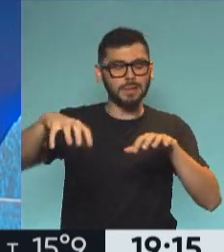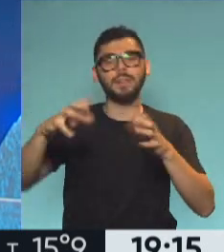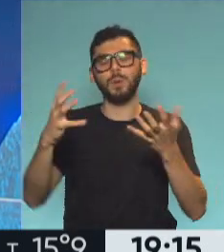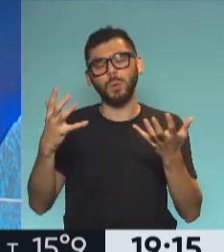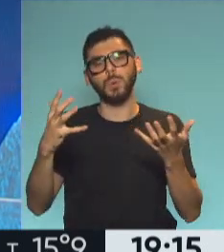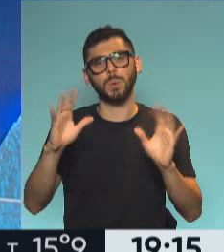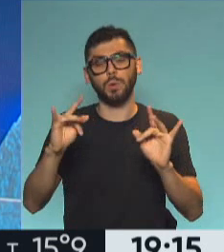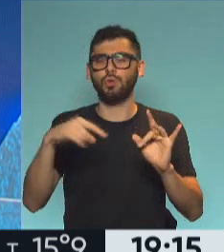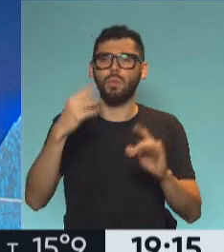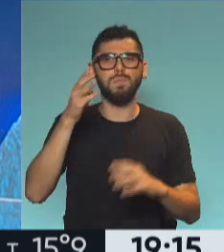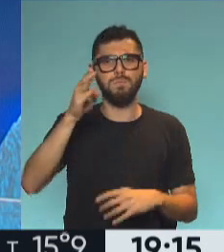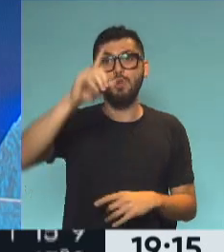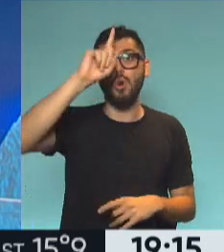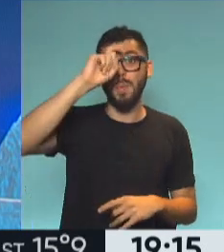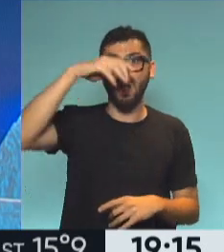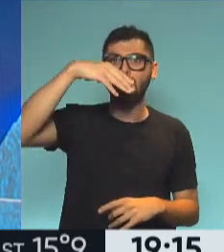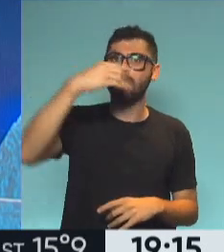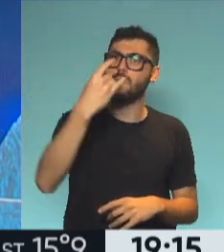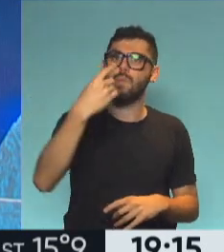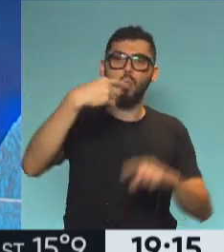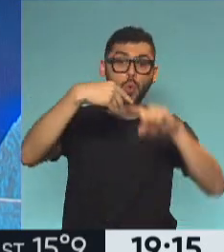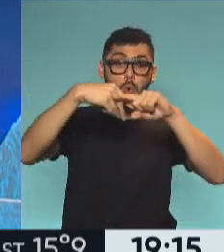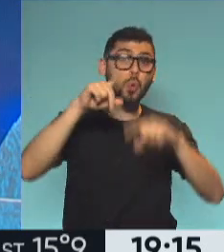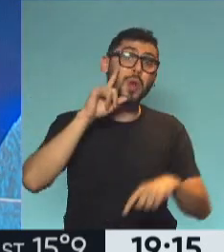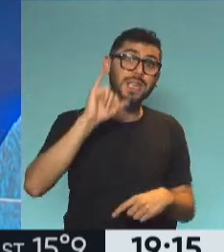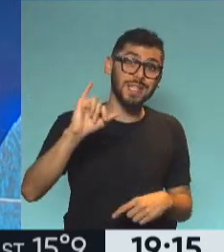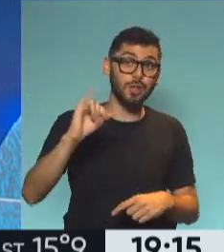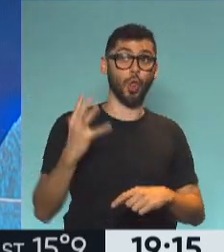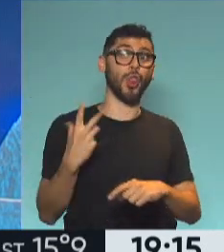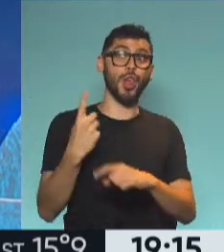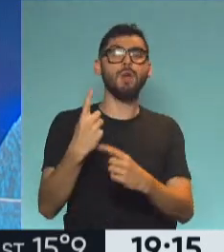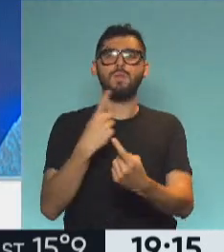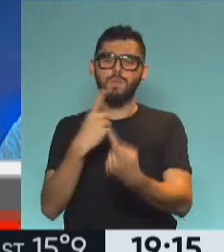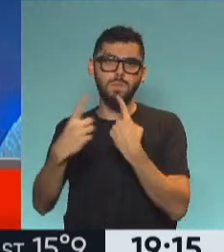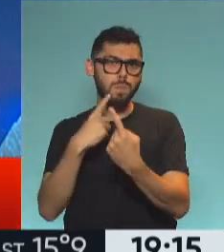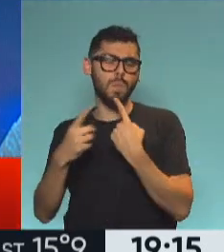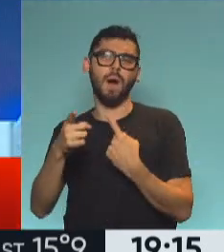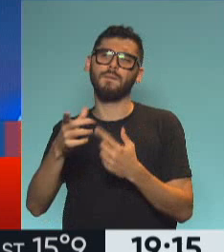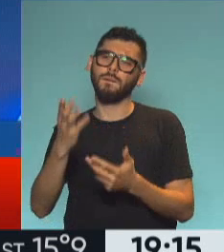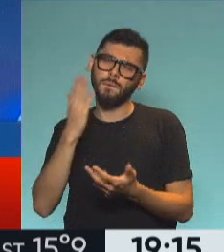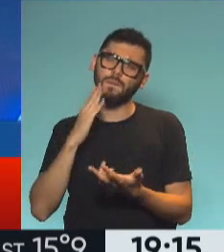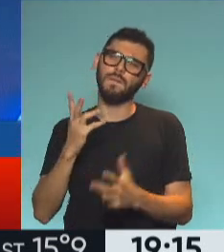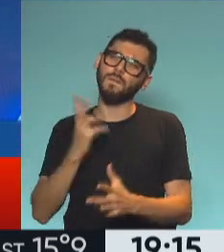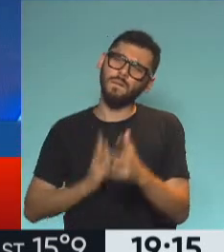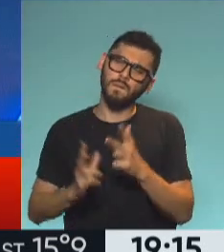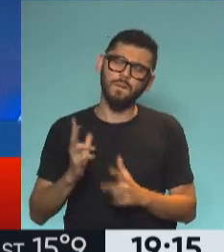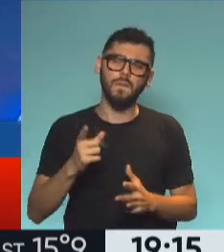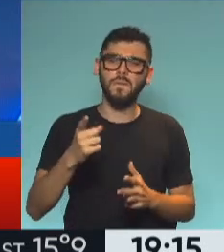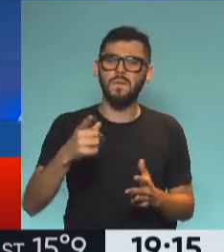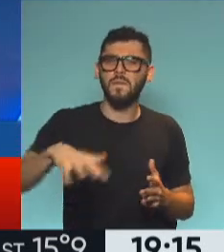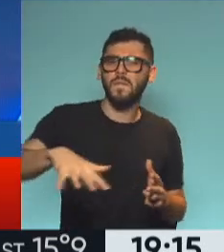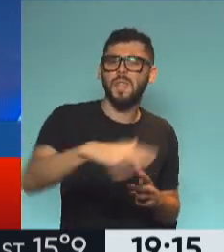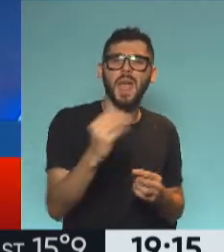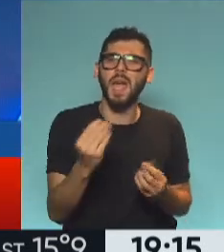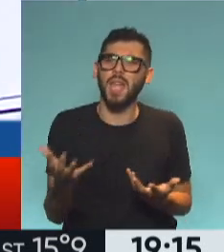estuvimos en el Hospital Muñiz, hablando con las autoridades de dicho hospital para que nos cuente cómo es, cómo se vive esto de